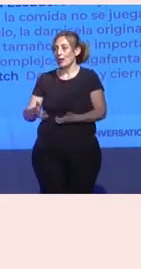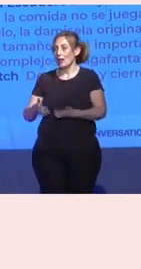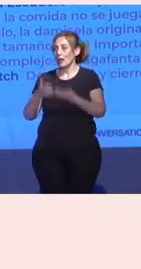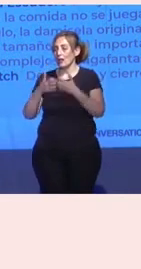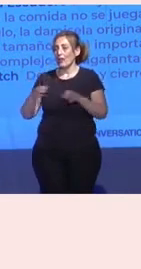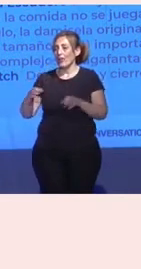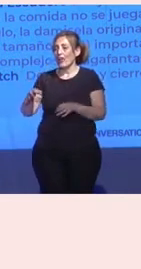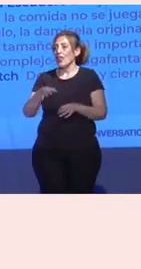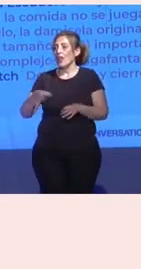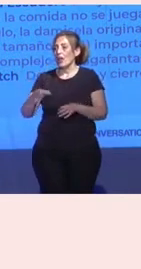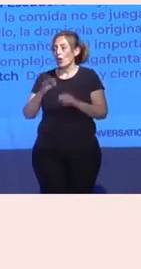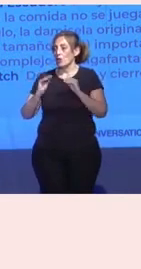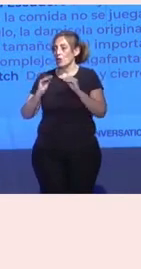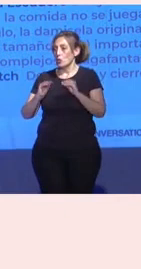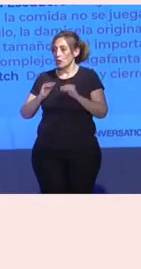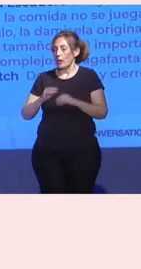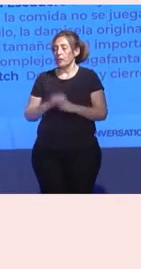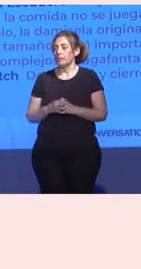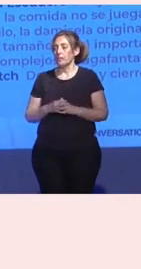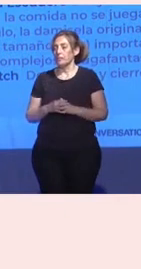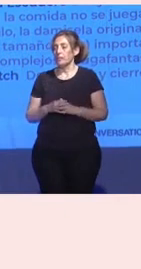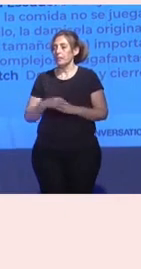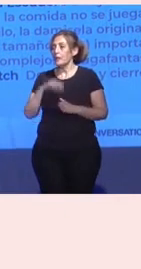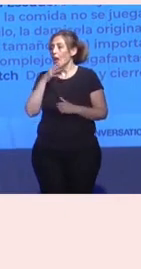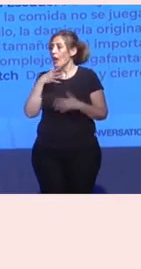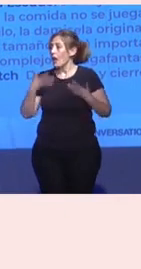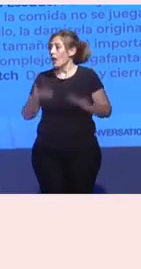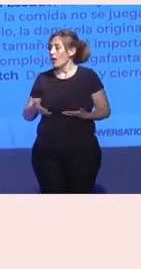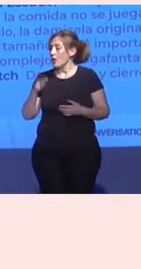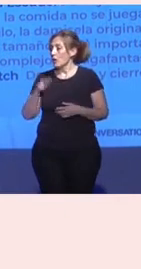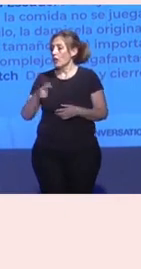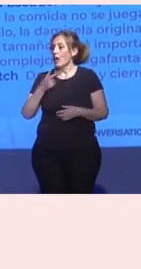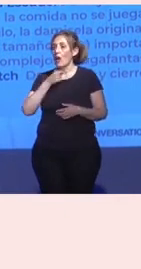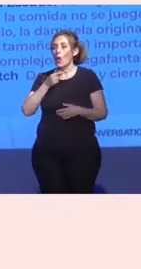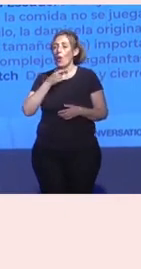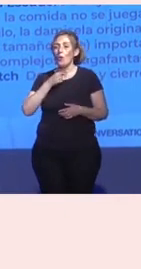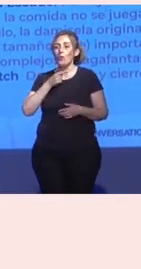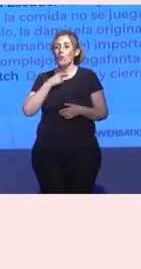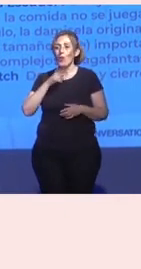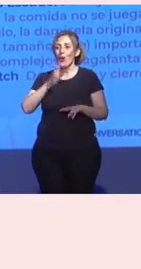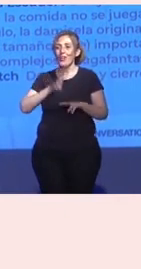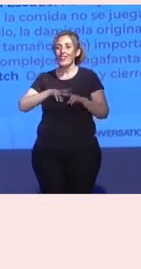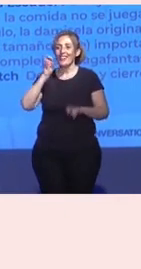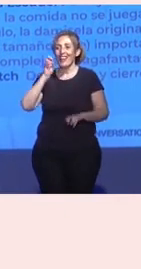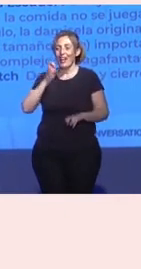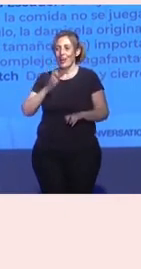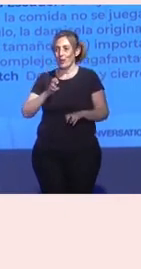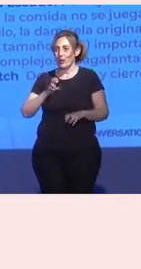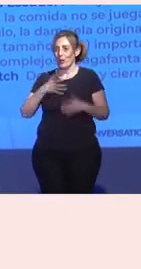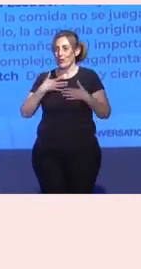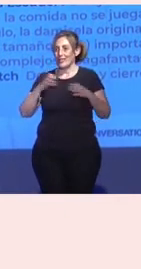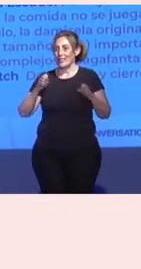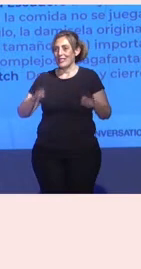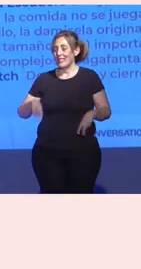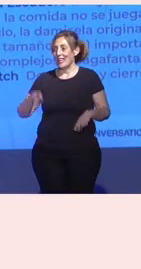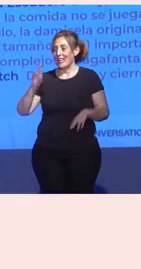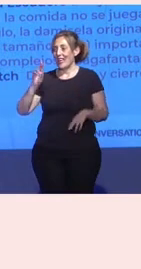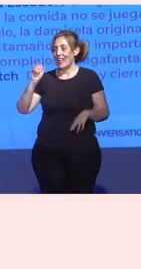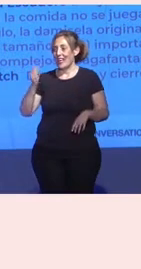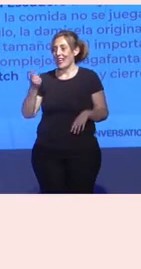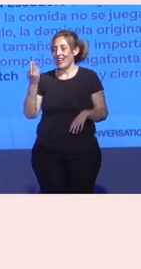granja de células y ahora es cuando llega el humor negro involuntario ahora raque será que nos